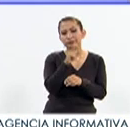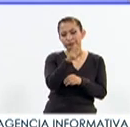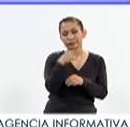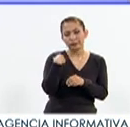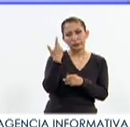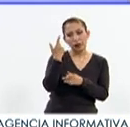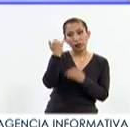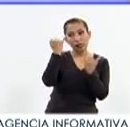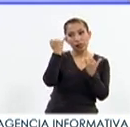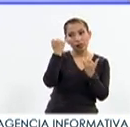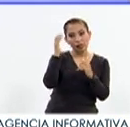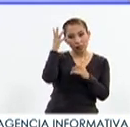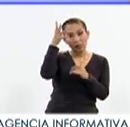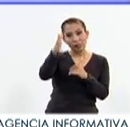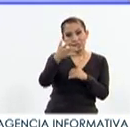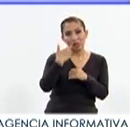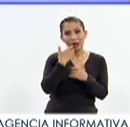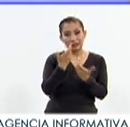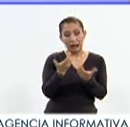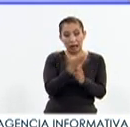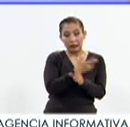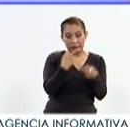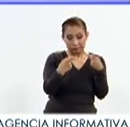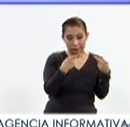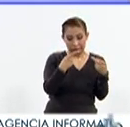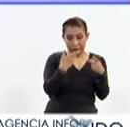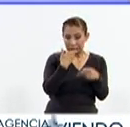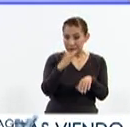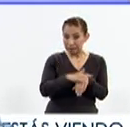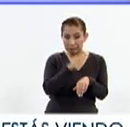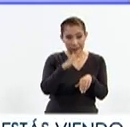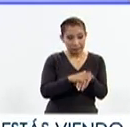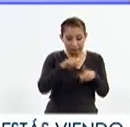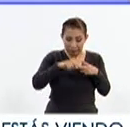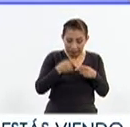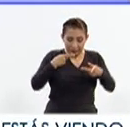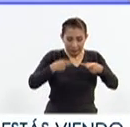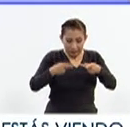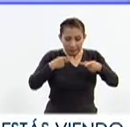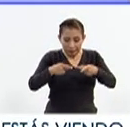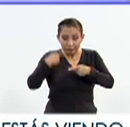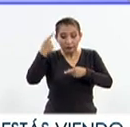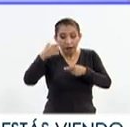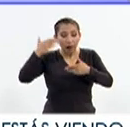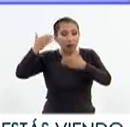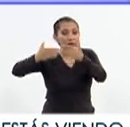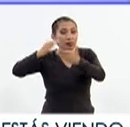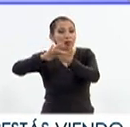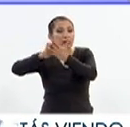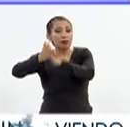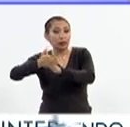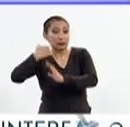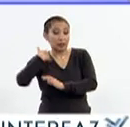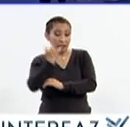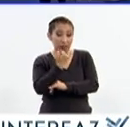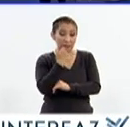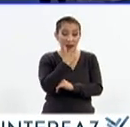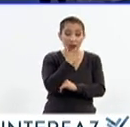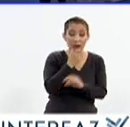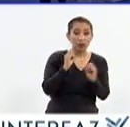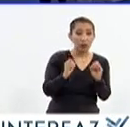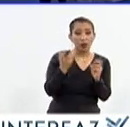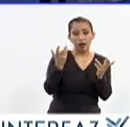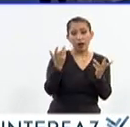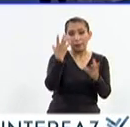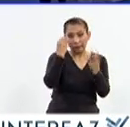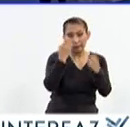pues se programen, ¿no? Como tú bien dices, adquirir un buen promedio, empezar a prepararse, si no dominan el idioma inglés, pues